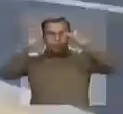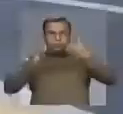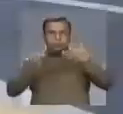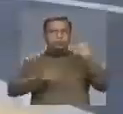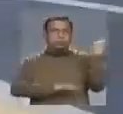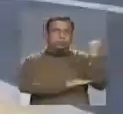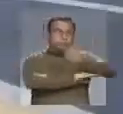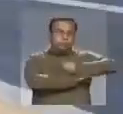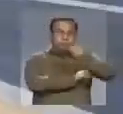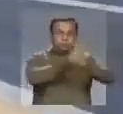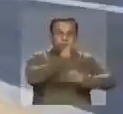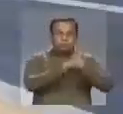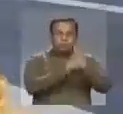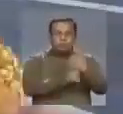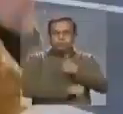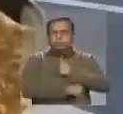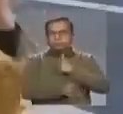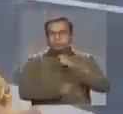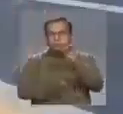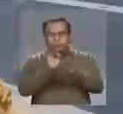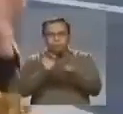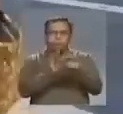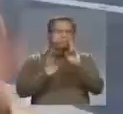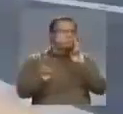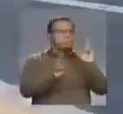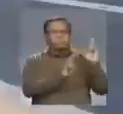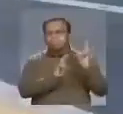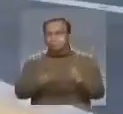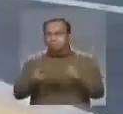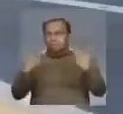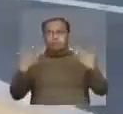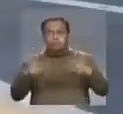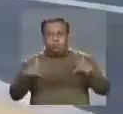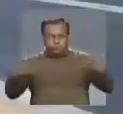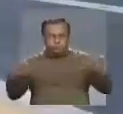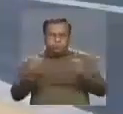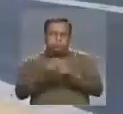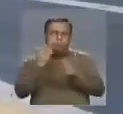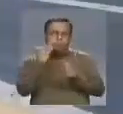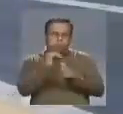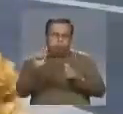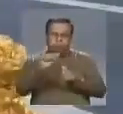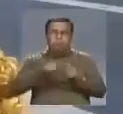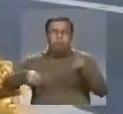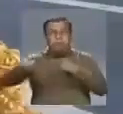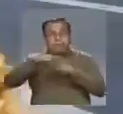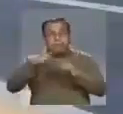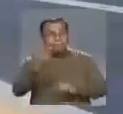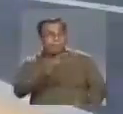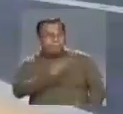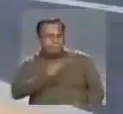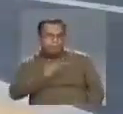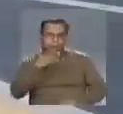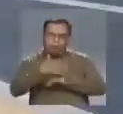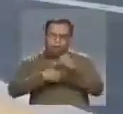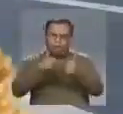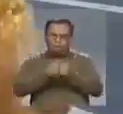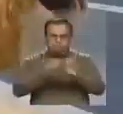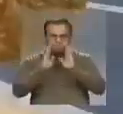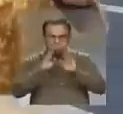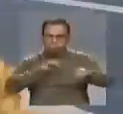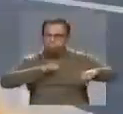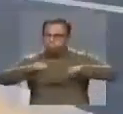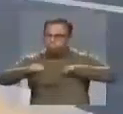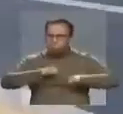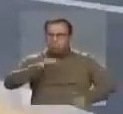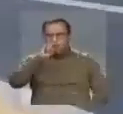Día Internacional del Autocuidado, reconocemos y honramos a las mujeres cuidadoras, a esas mujeres que se han dedicado a